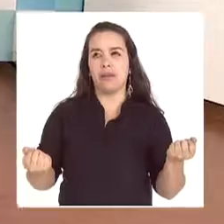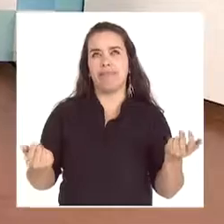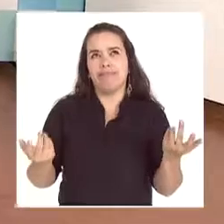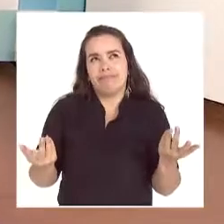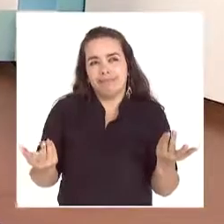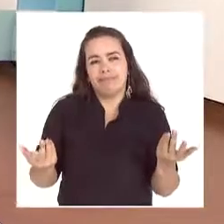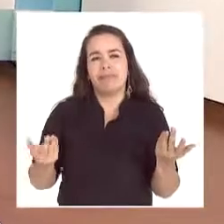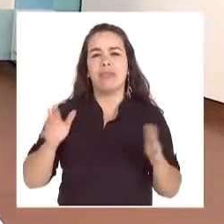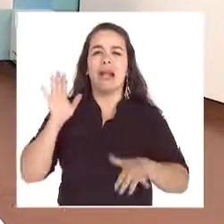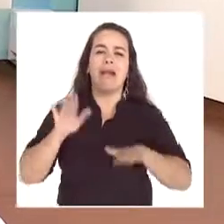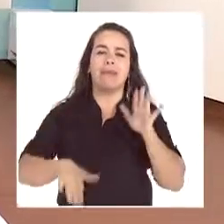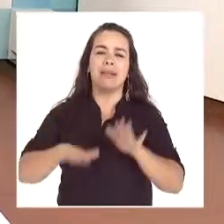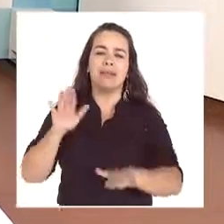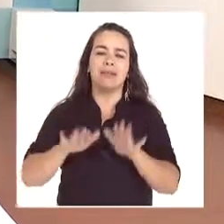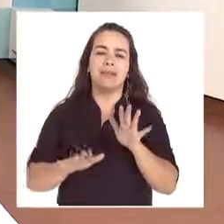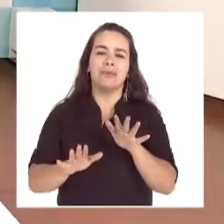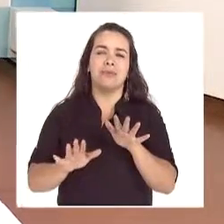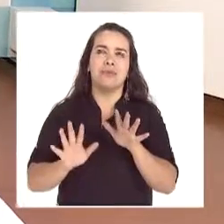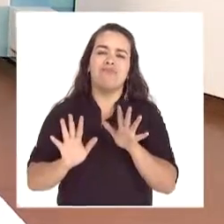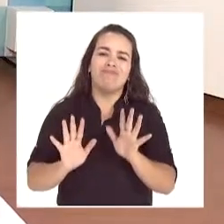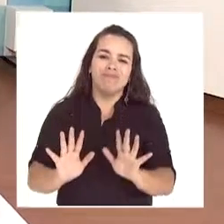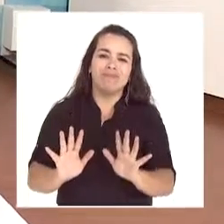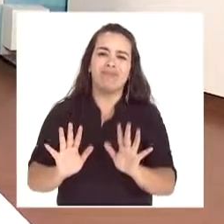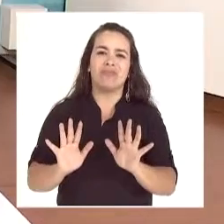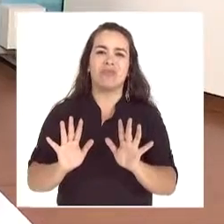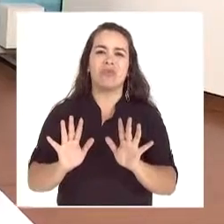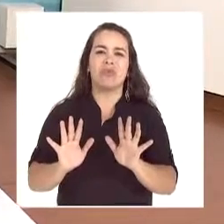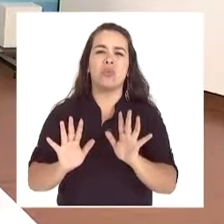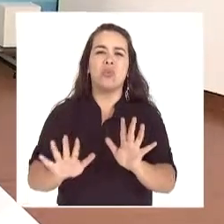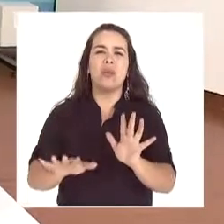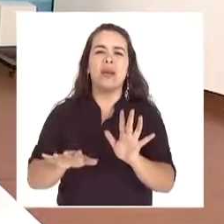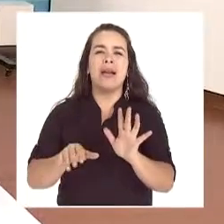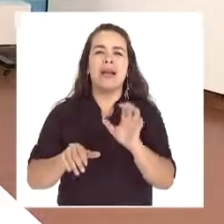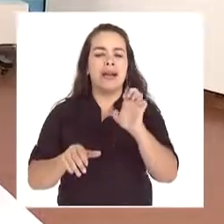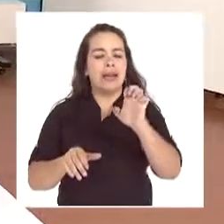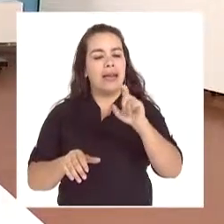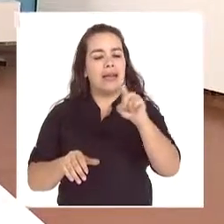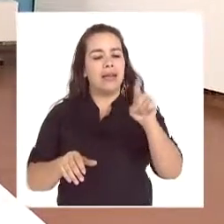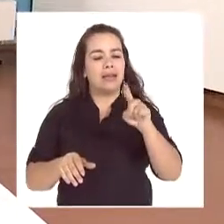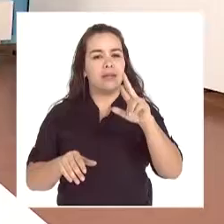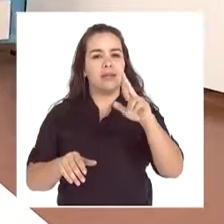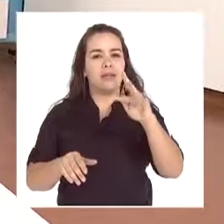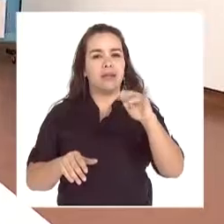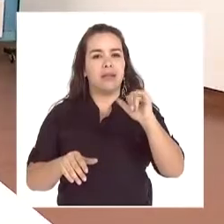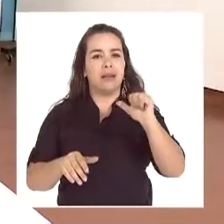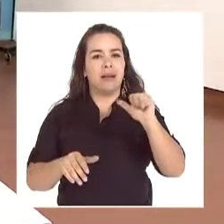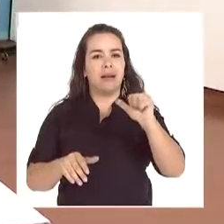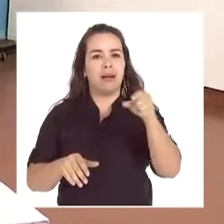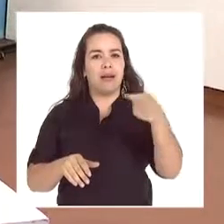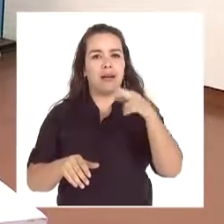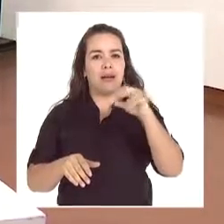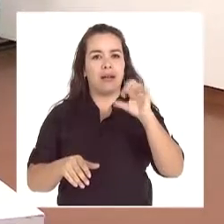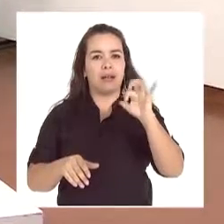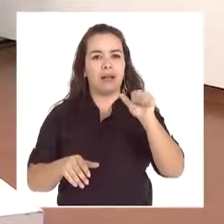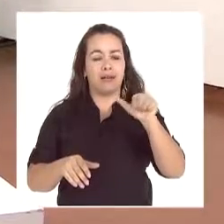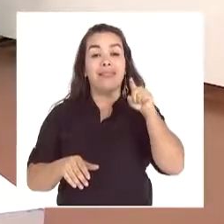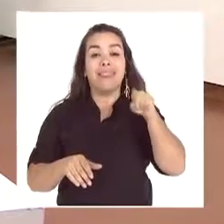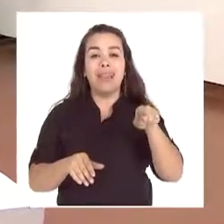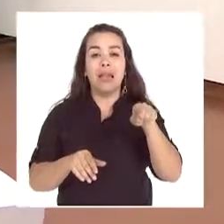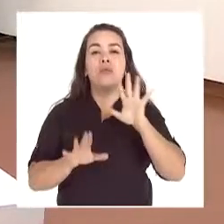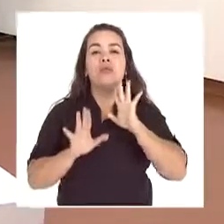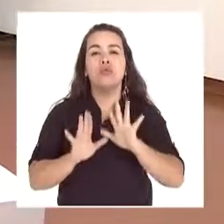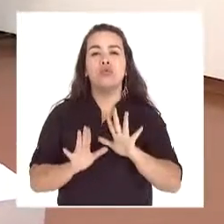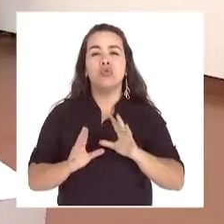cicatrices, y principalmente una que se llama la estría grasa, es la que permite por